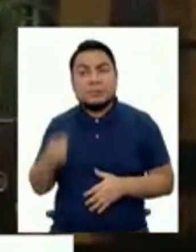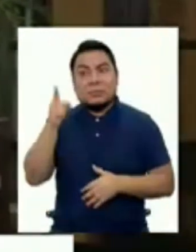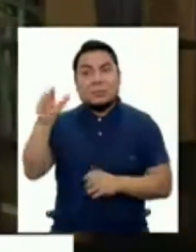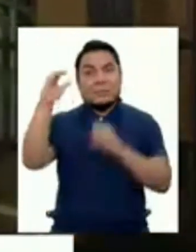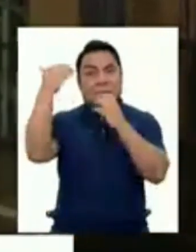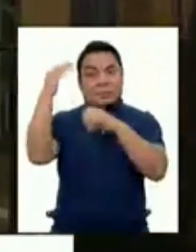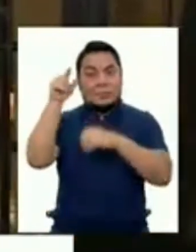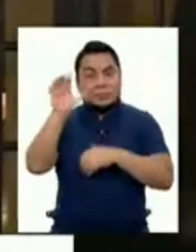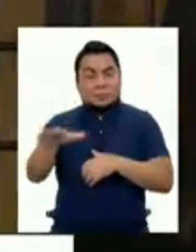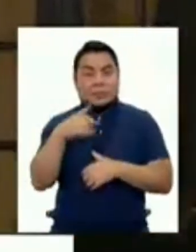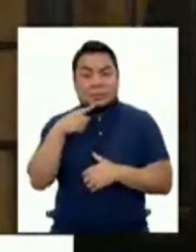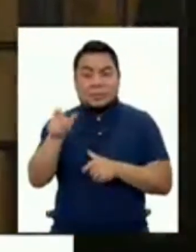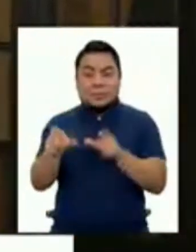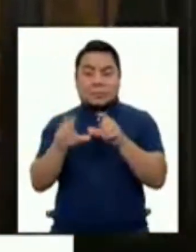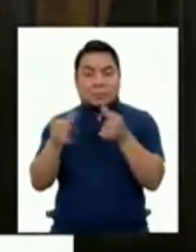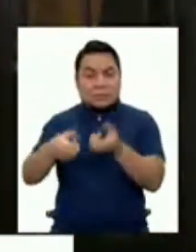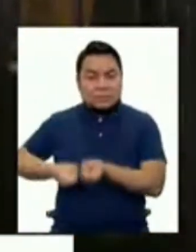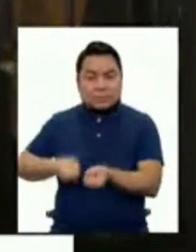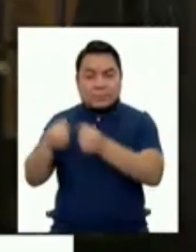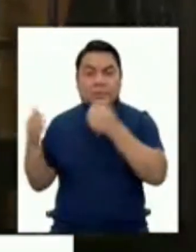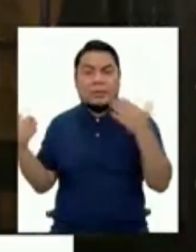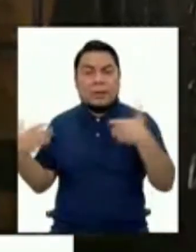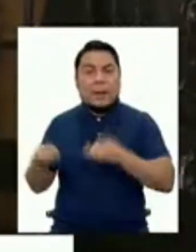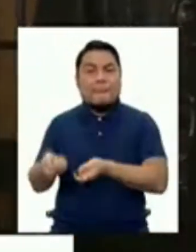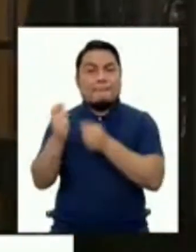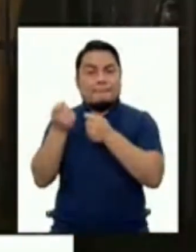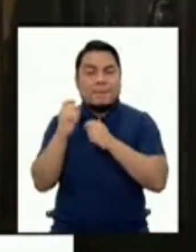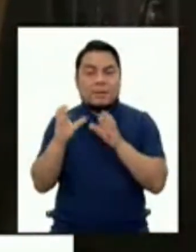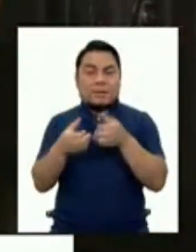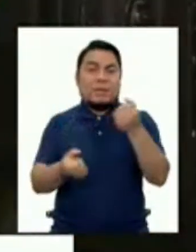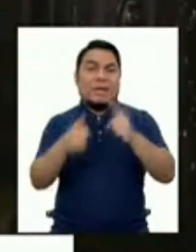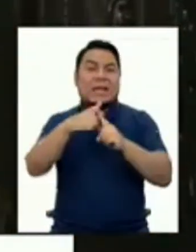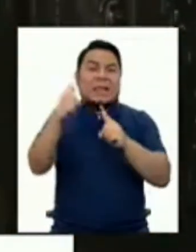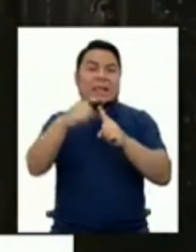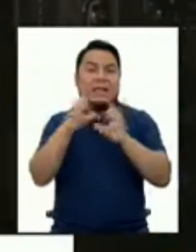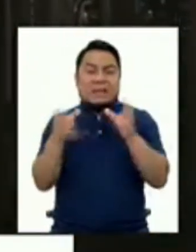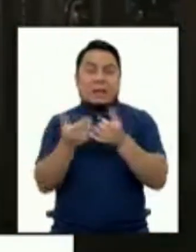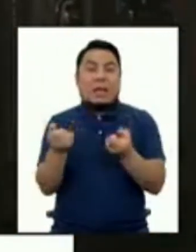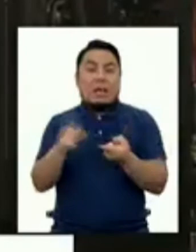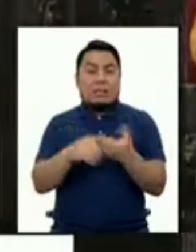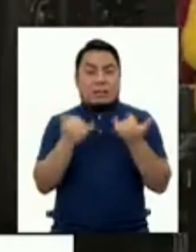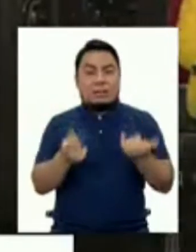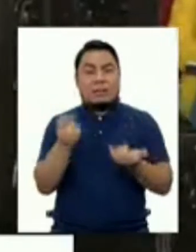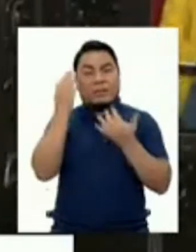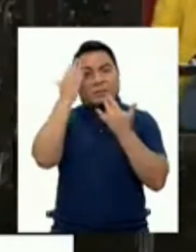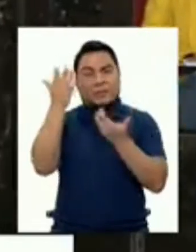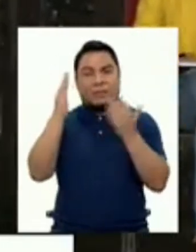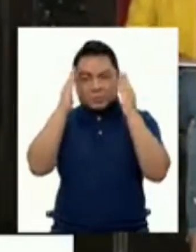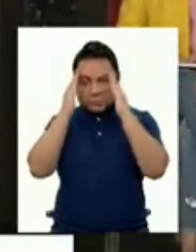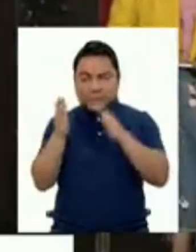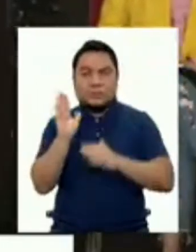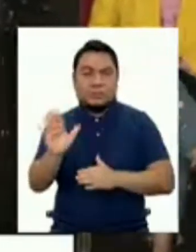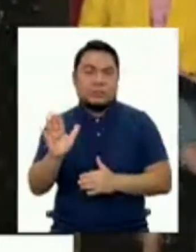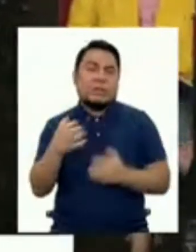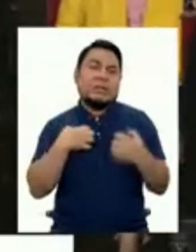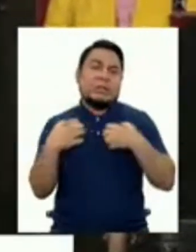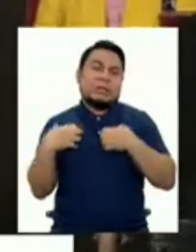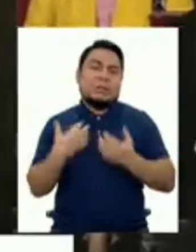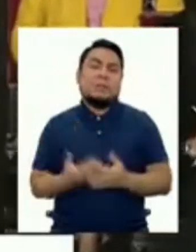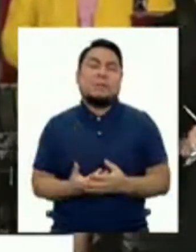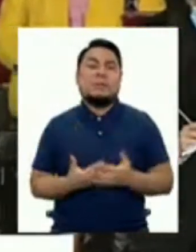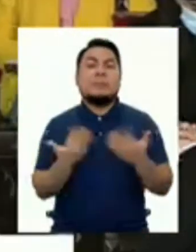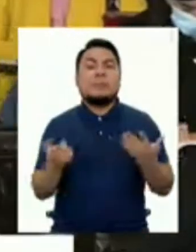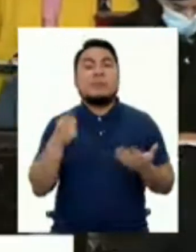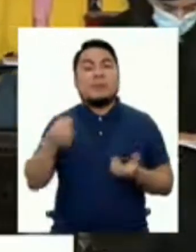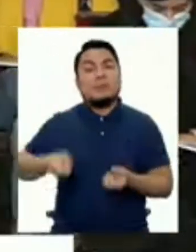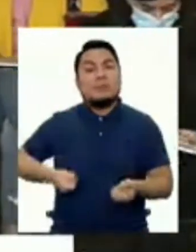los sectores agricultura, pesca y el gremio de los taxistas hasta la fecha esperan ser atendidos en sus reclamos.